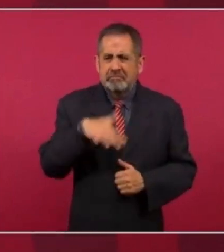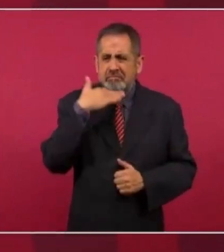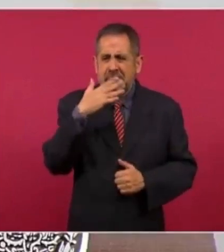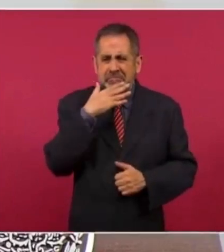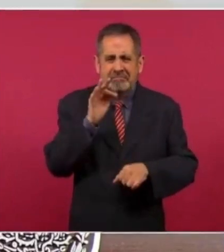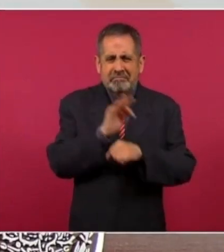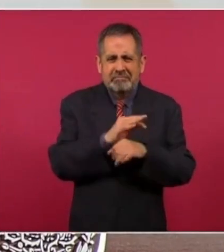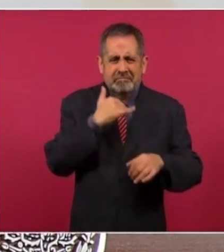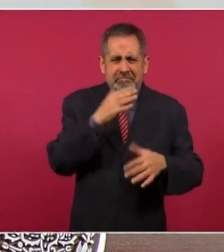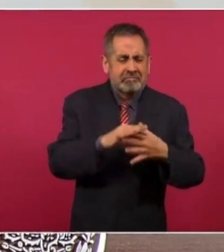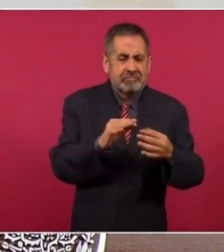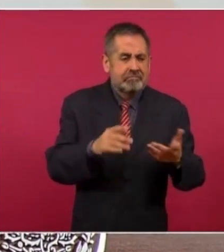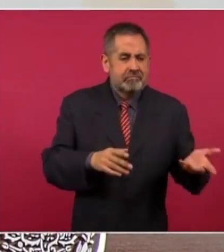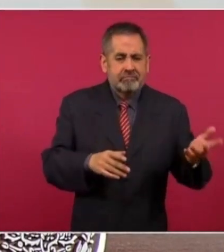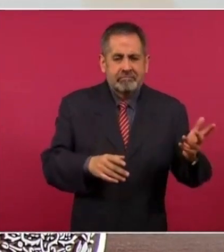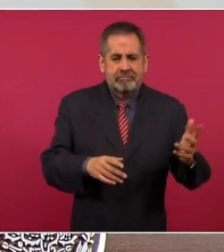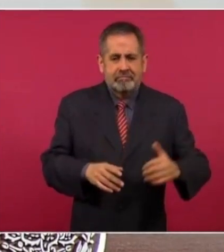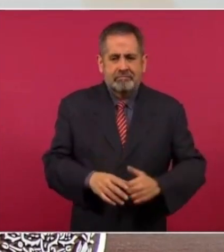delincuente? Ah,